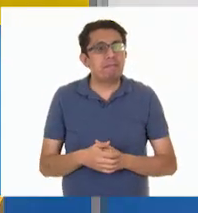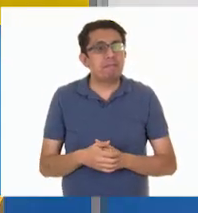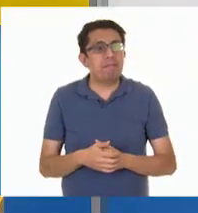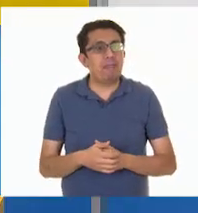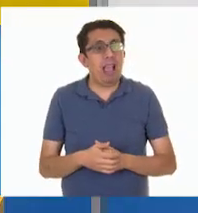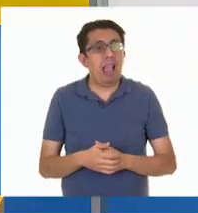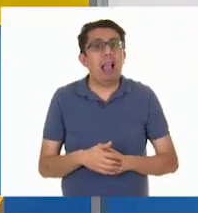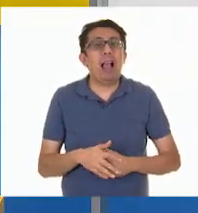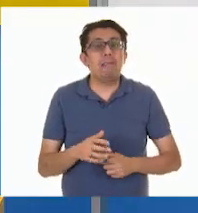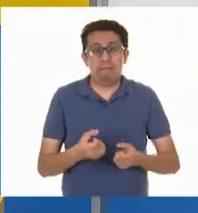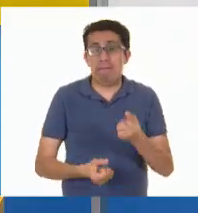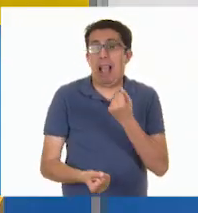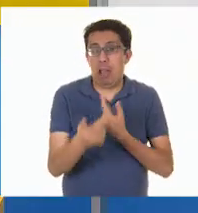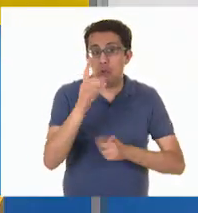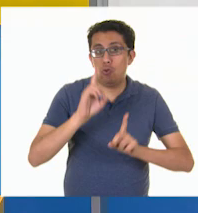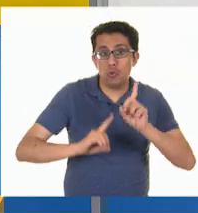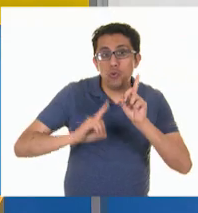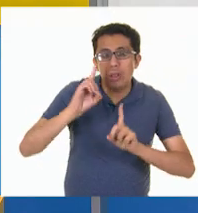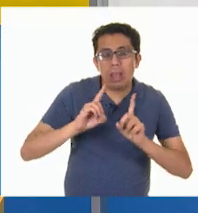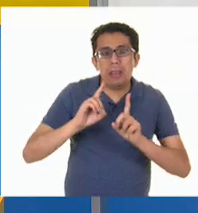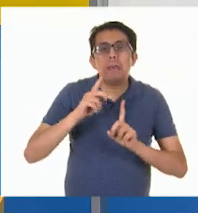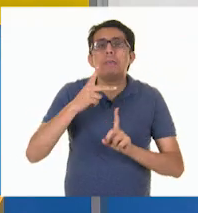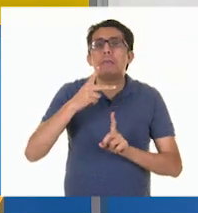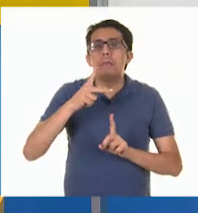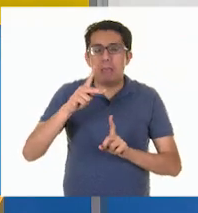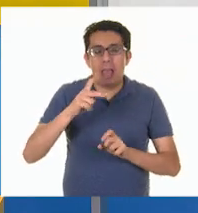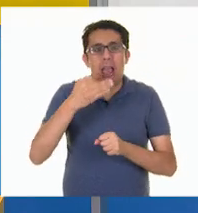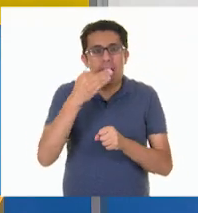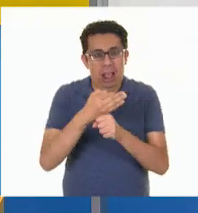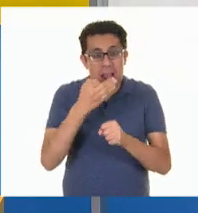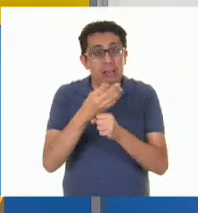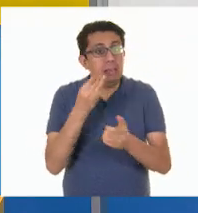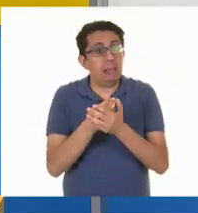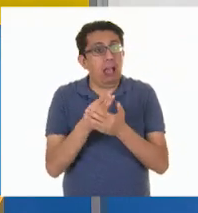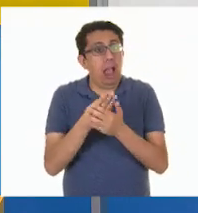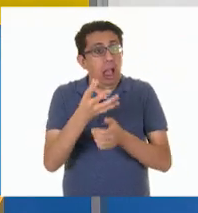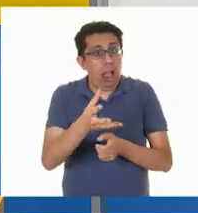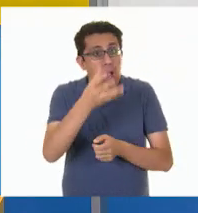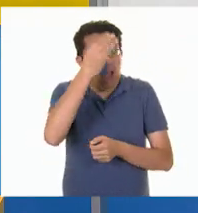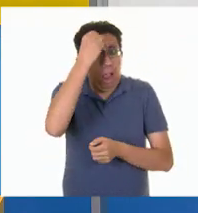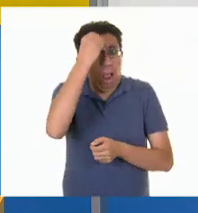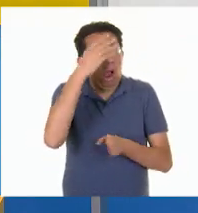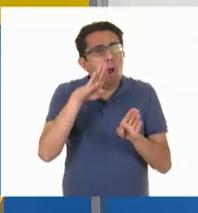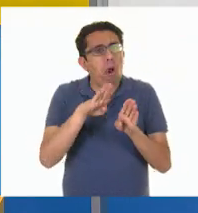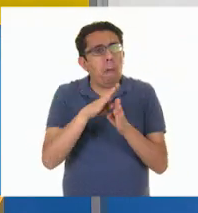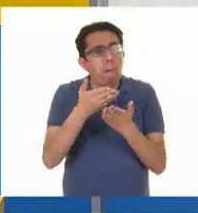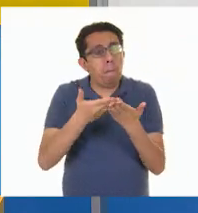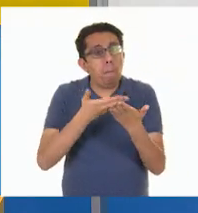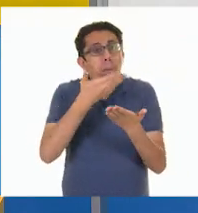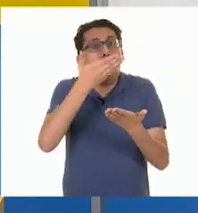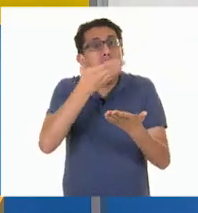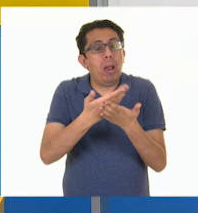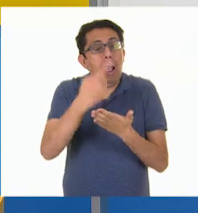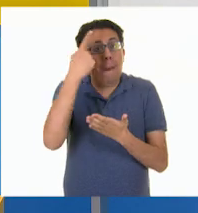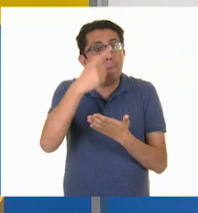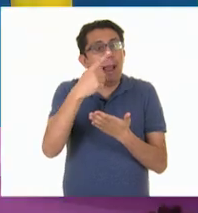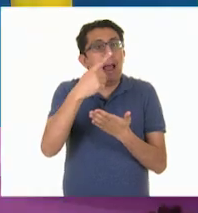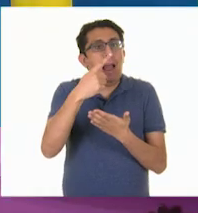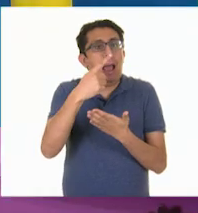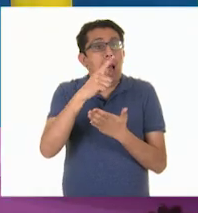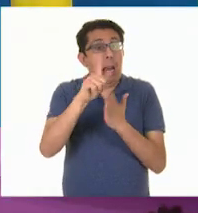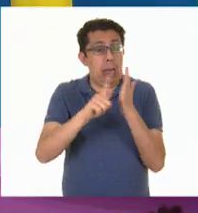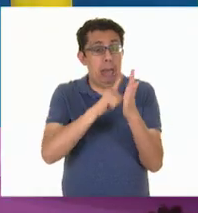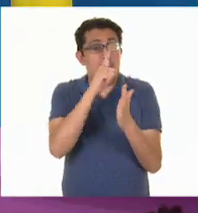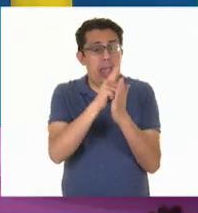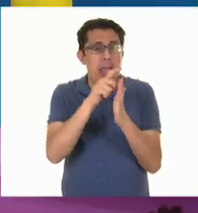algunas dudamos, ¿verdad? Pero Un bueno, poquito. en esta clase aprenderemos a realizar propuestas para la aplicación justa de normas y leyes. Muy